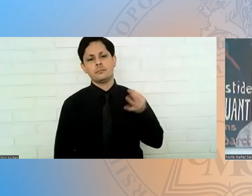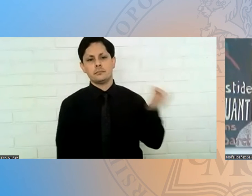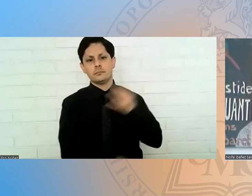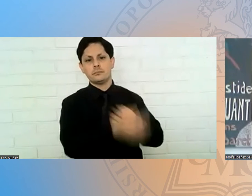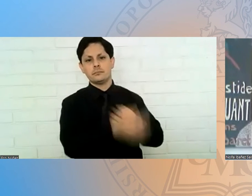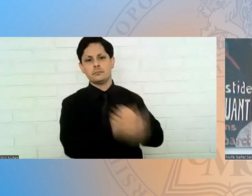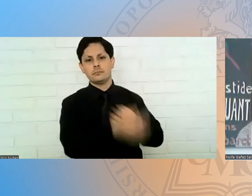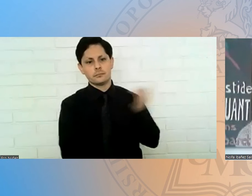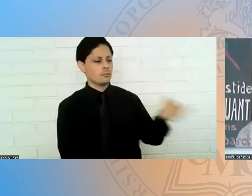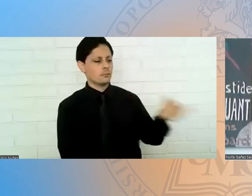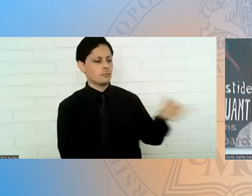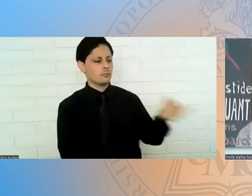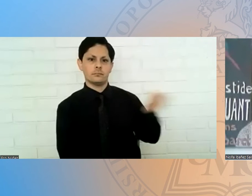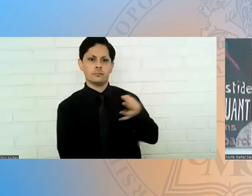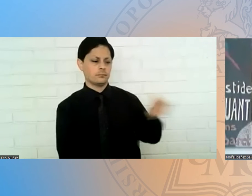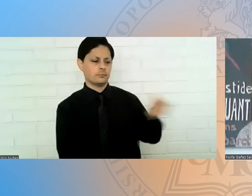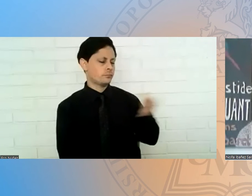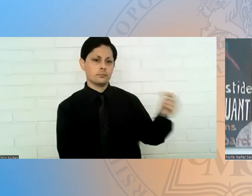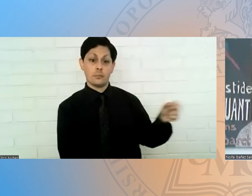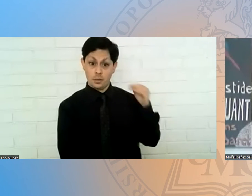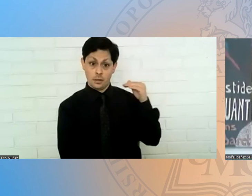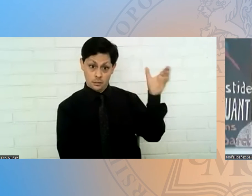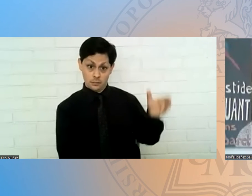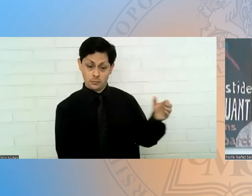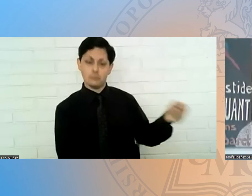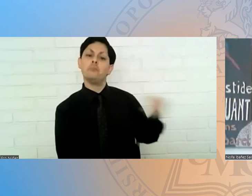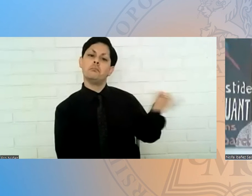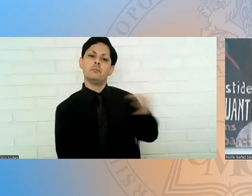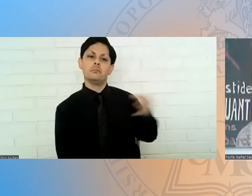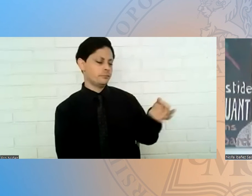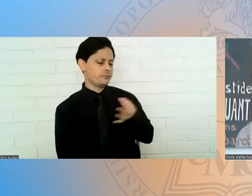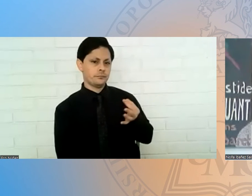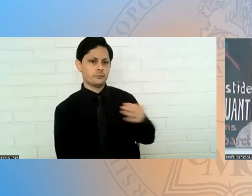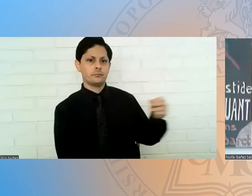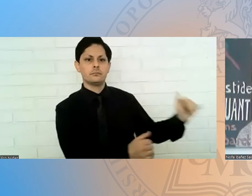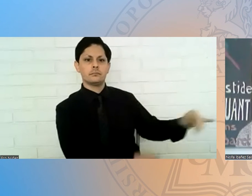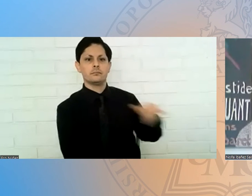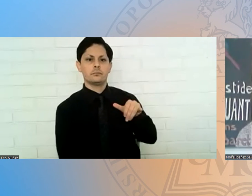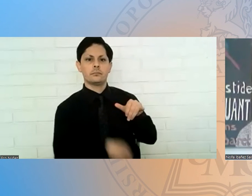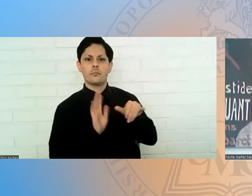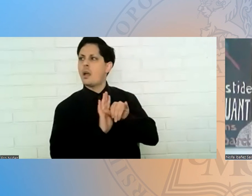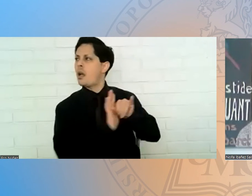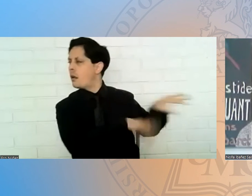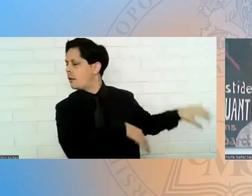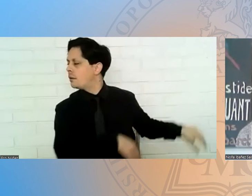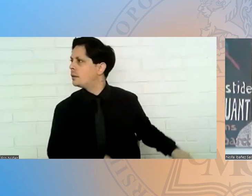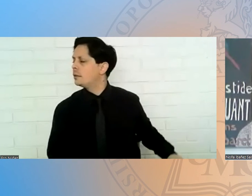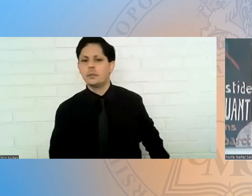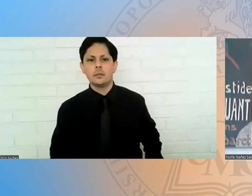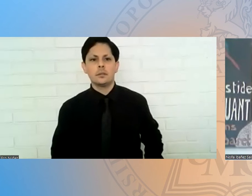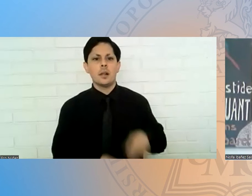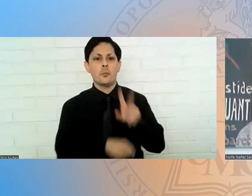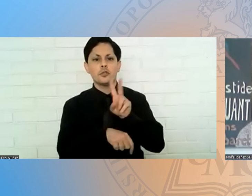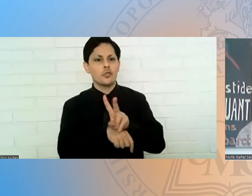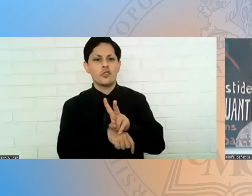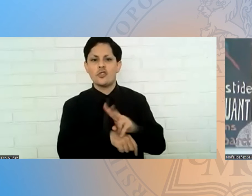los menos, muy menor, ¿ya? No, la profesora o profesor no los integra de